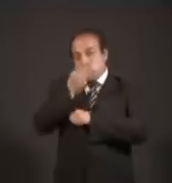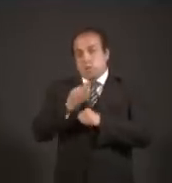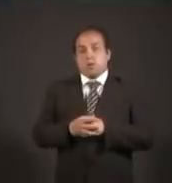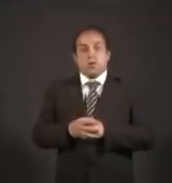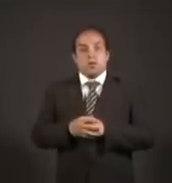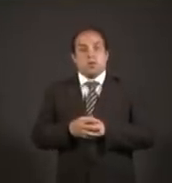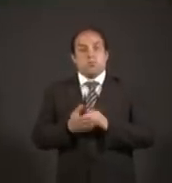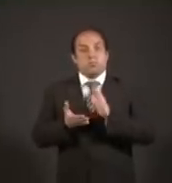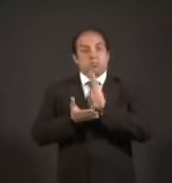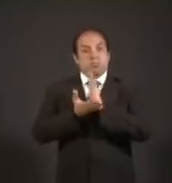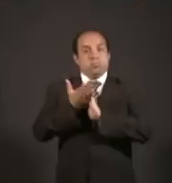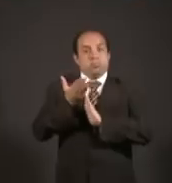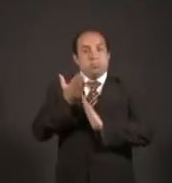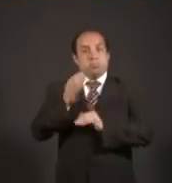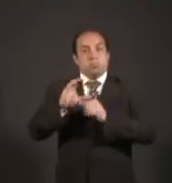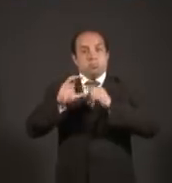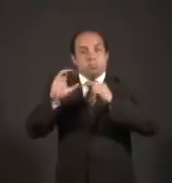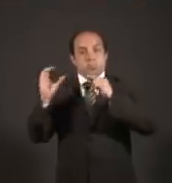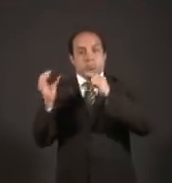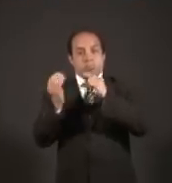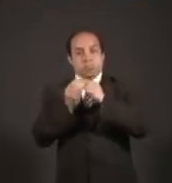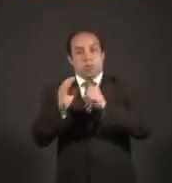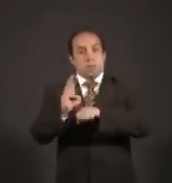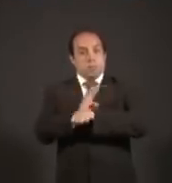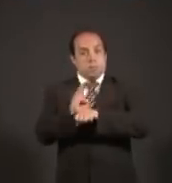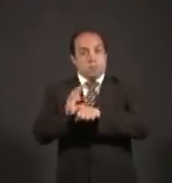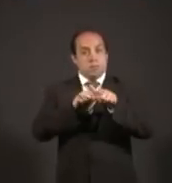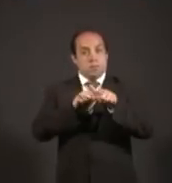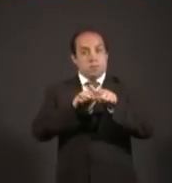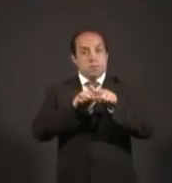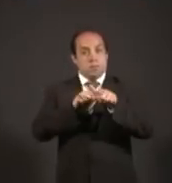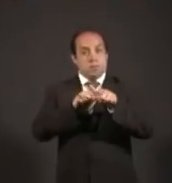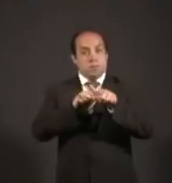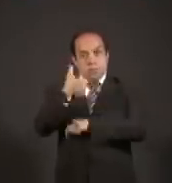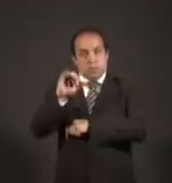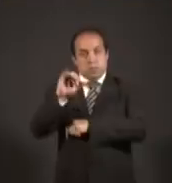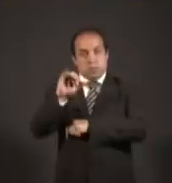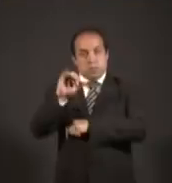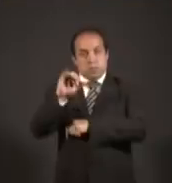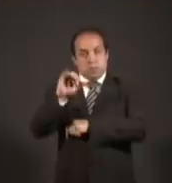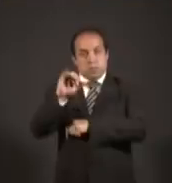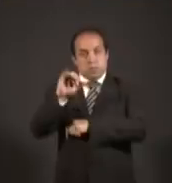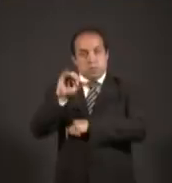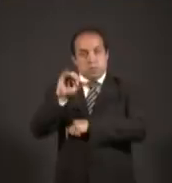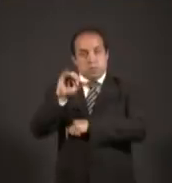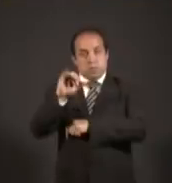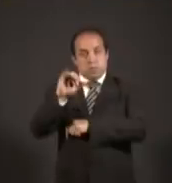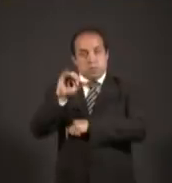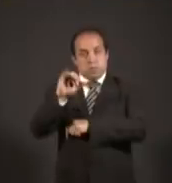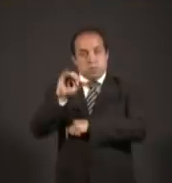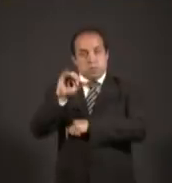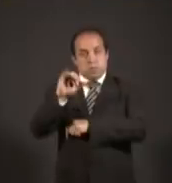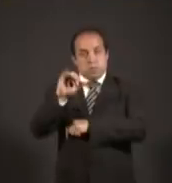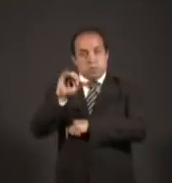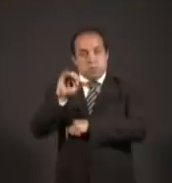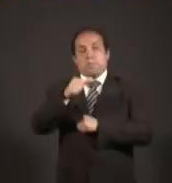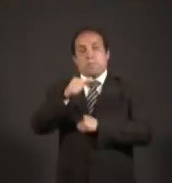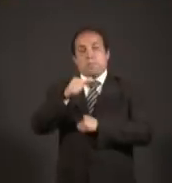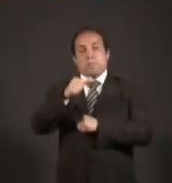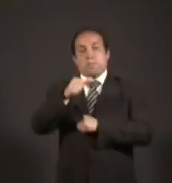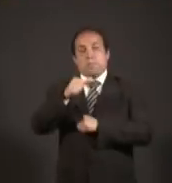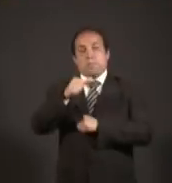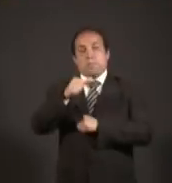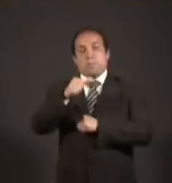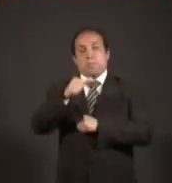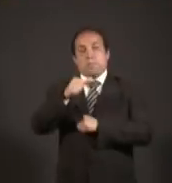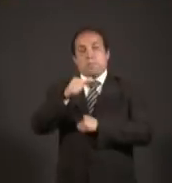serán beneficiadas son las siguientes: 6 de junio, Agüehuetes, Benito Juárez, Castillo Chico,